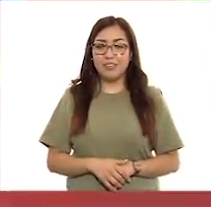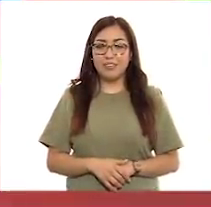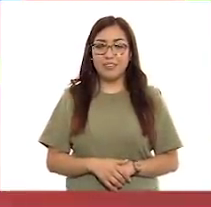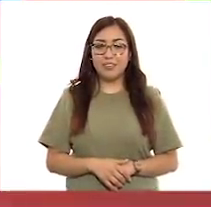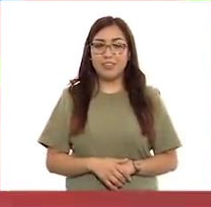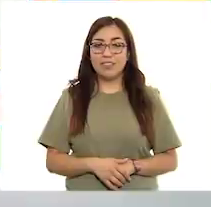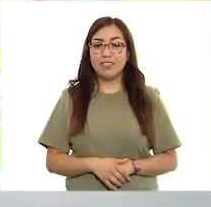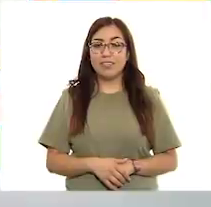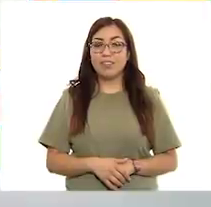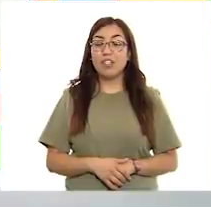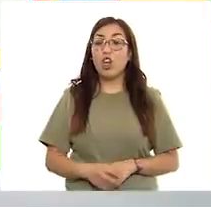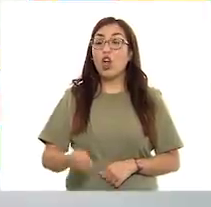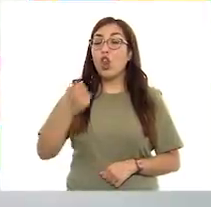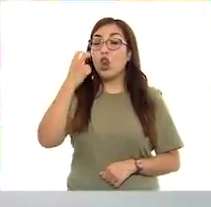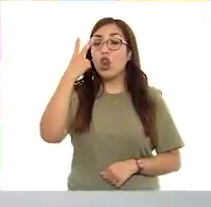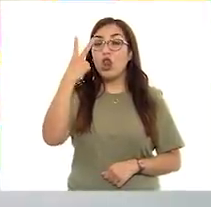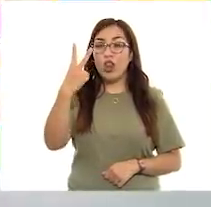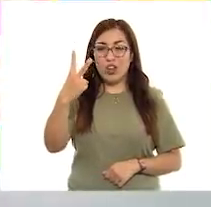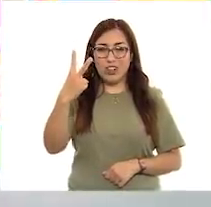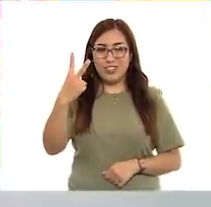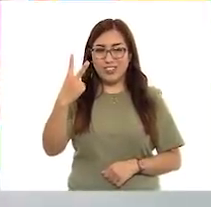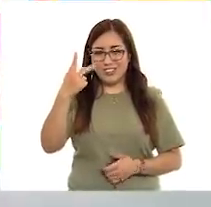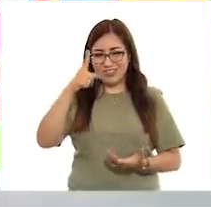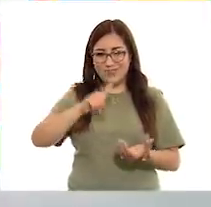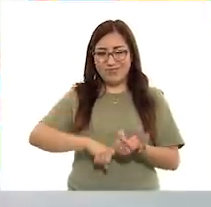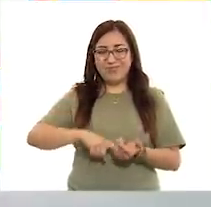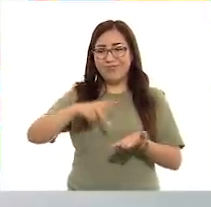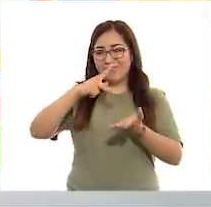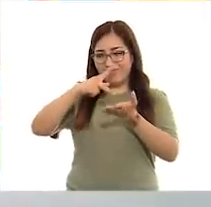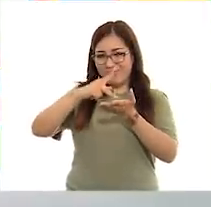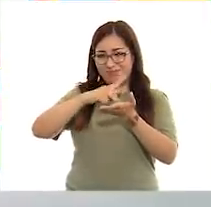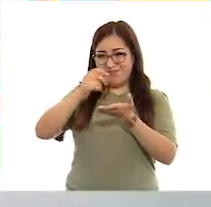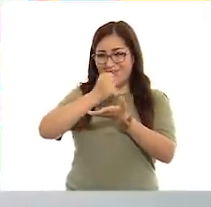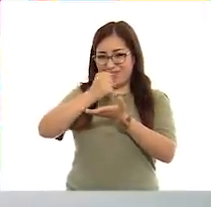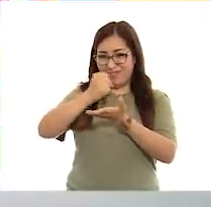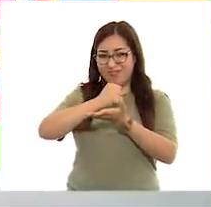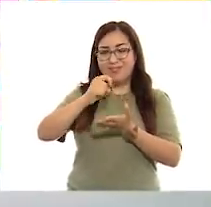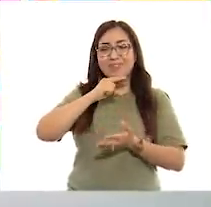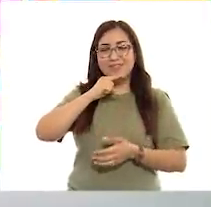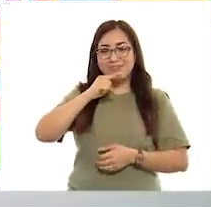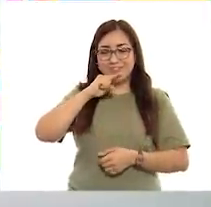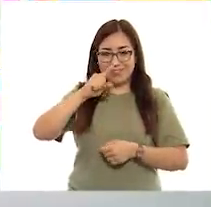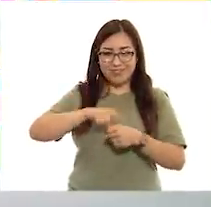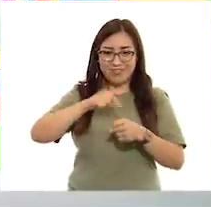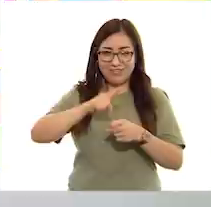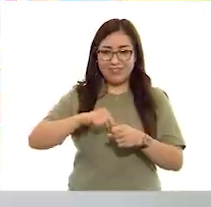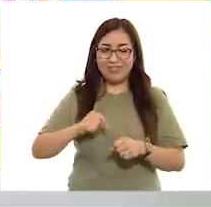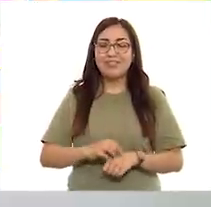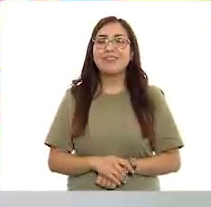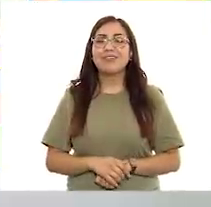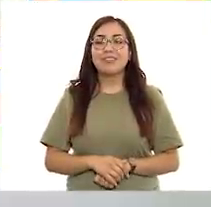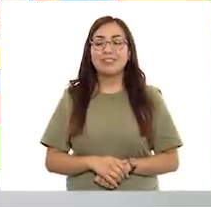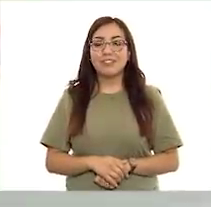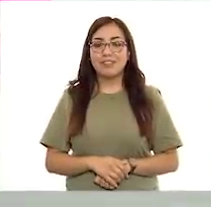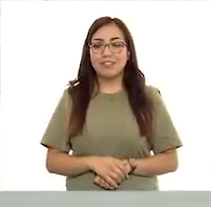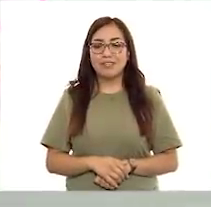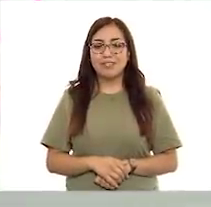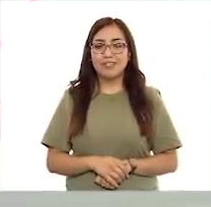dos, ¡dos crayones! Muy bien, vamos a registrar.